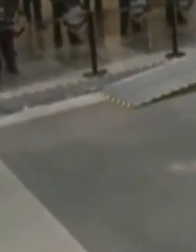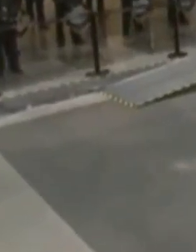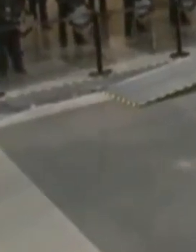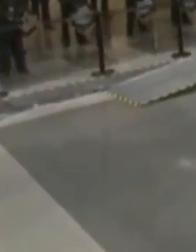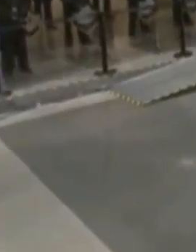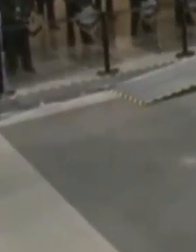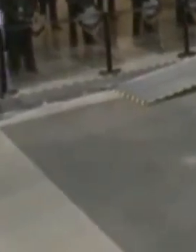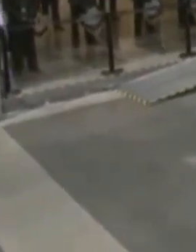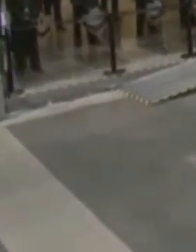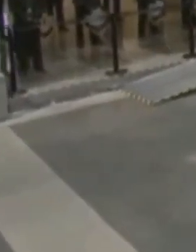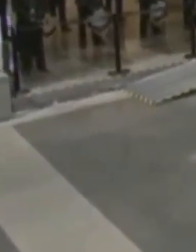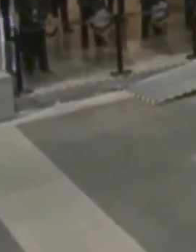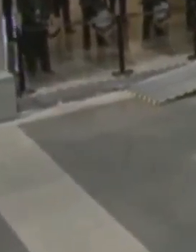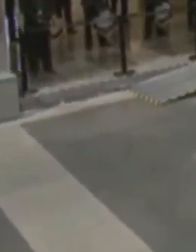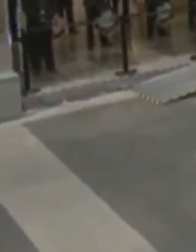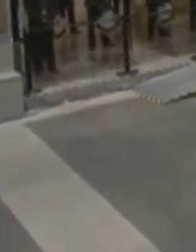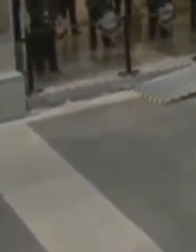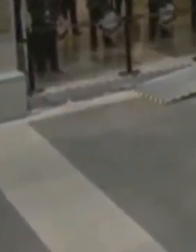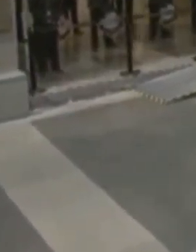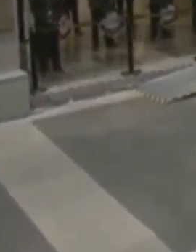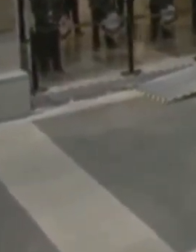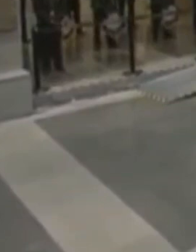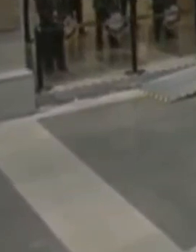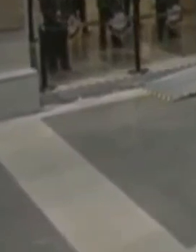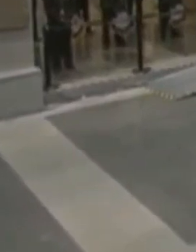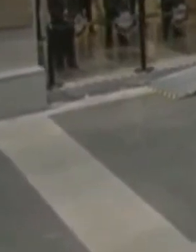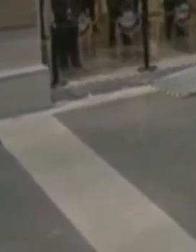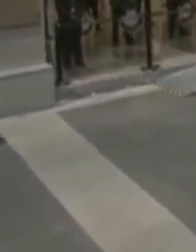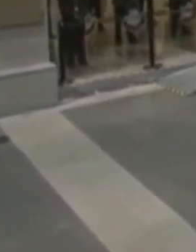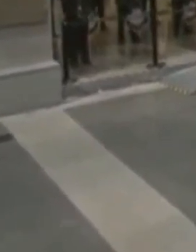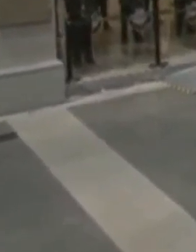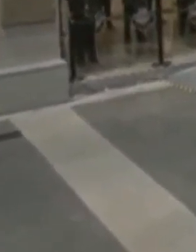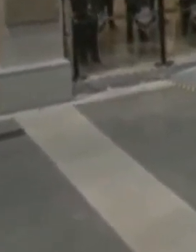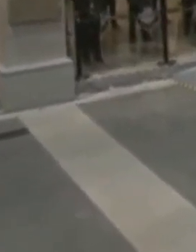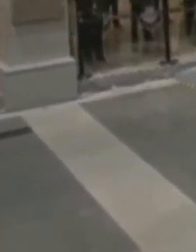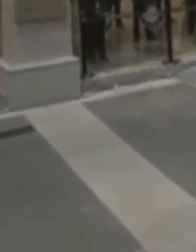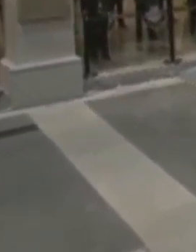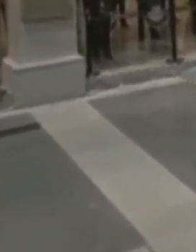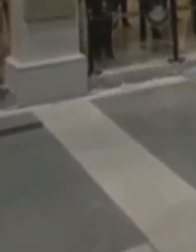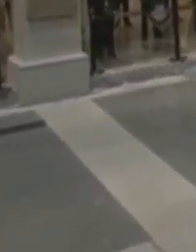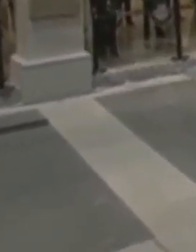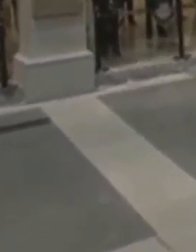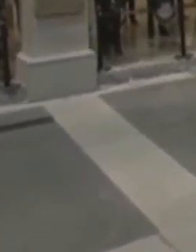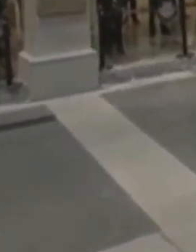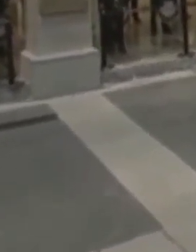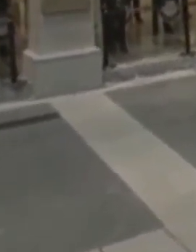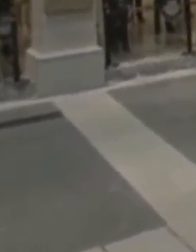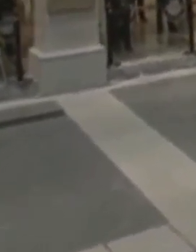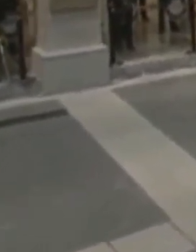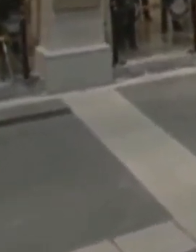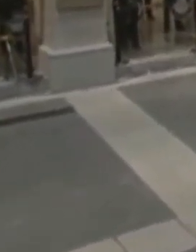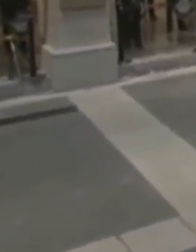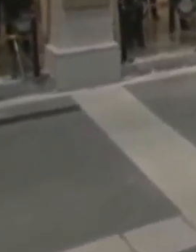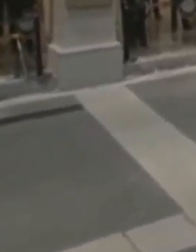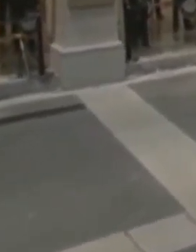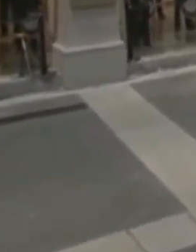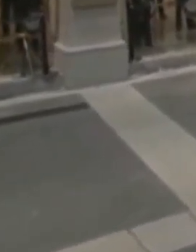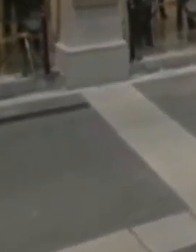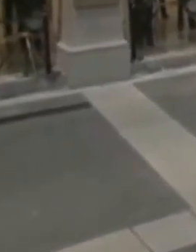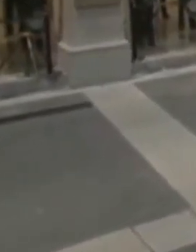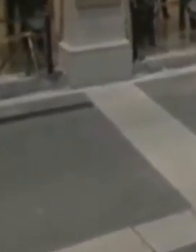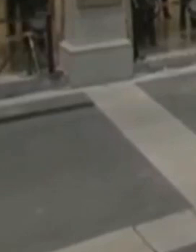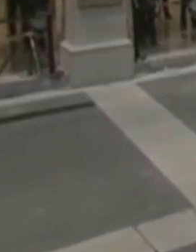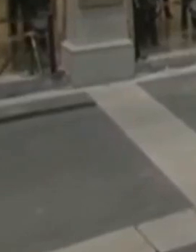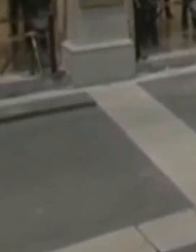de la República. Ahí se encuentra esta proclama que puede usted visitar, que puede usted leer, y esa proclama el día de hoy